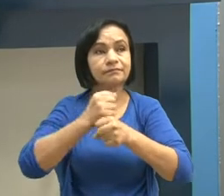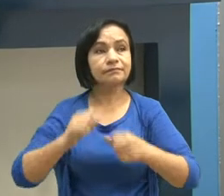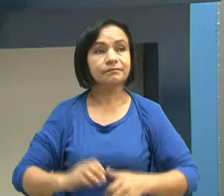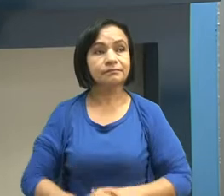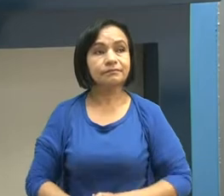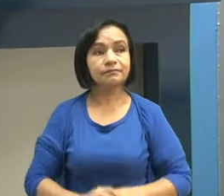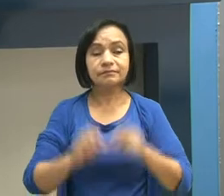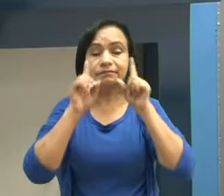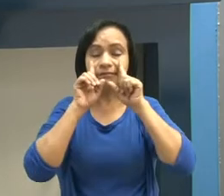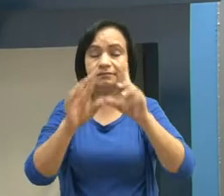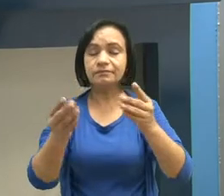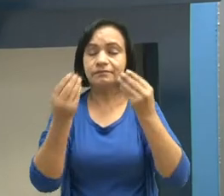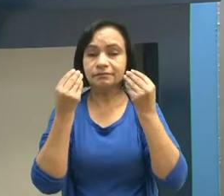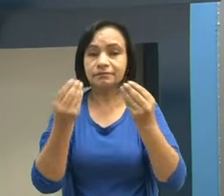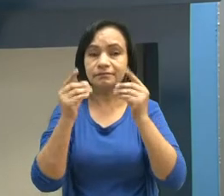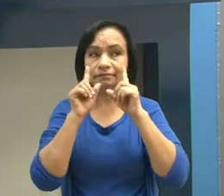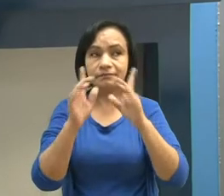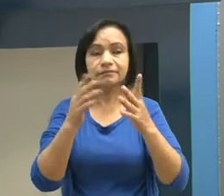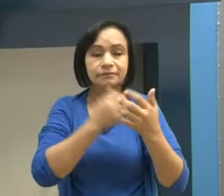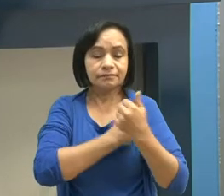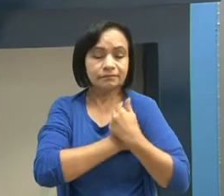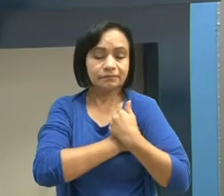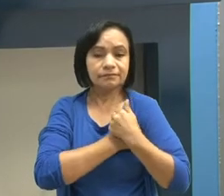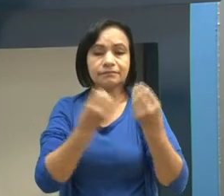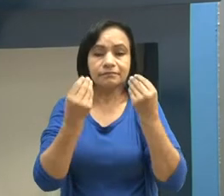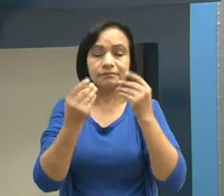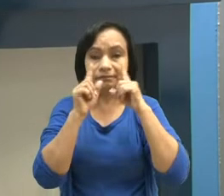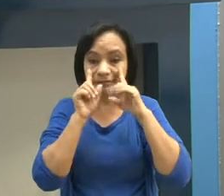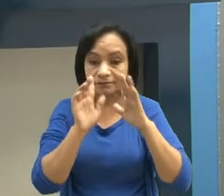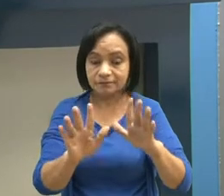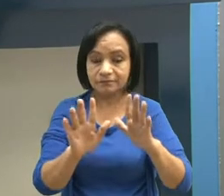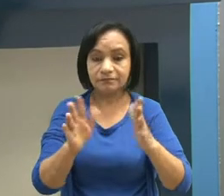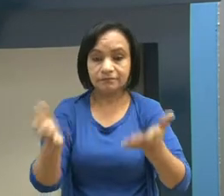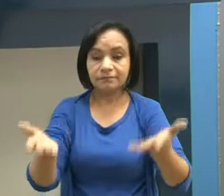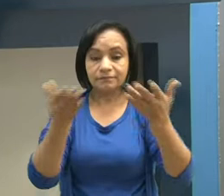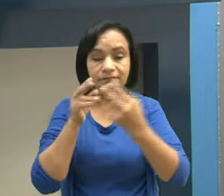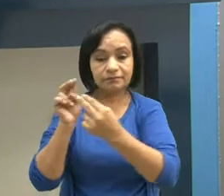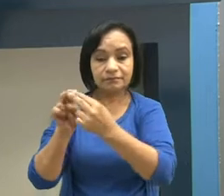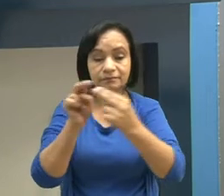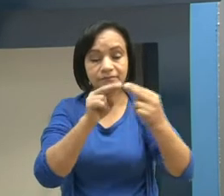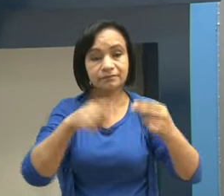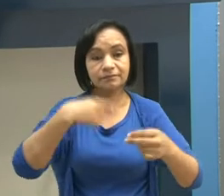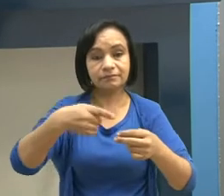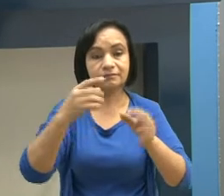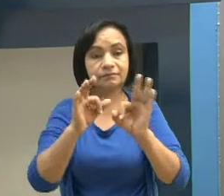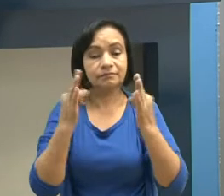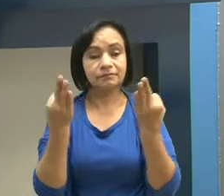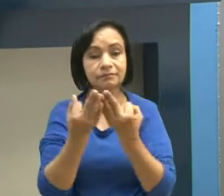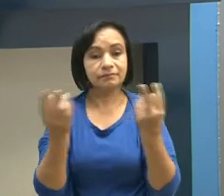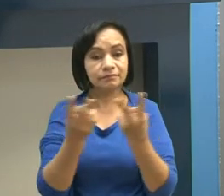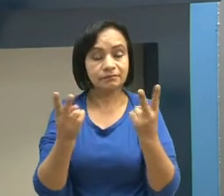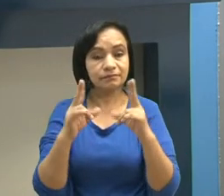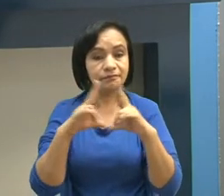y que lo cuidamos con mucho cariño, ¿no?, con mucho amor, porque es realmente lo que nos da ese contacto diario con nuestra familia. El día